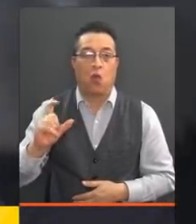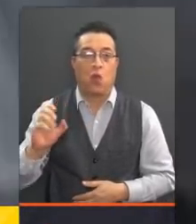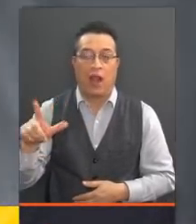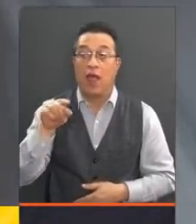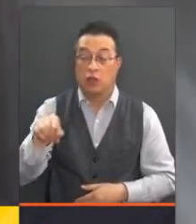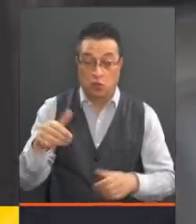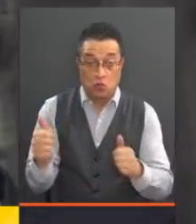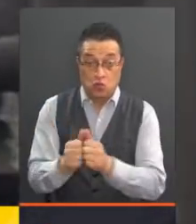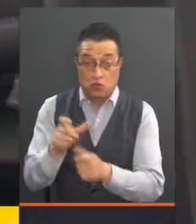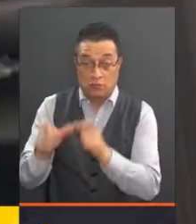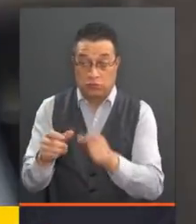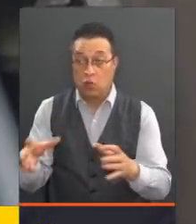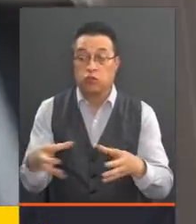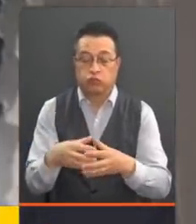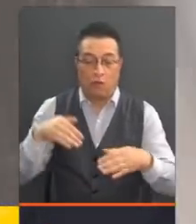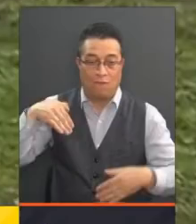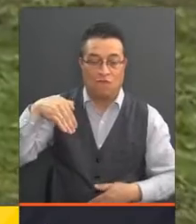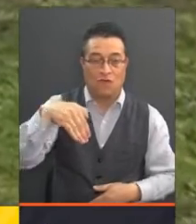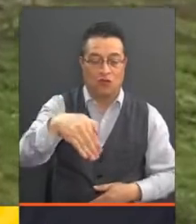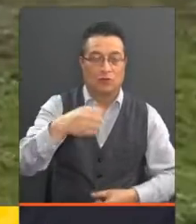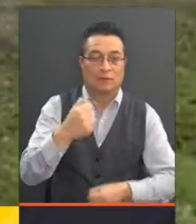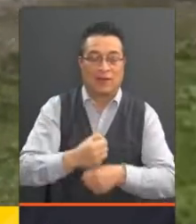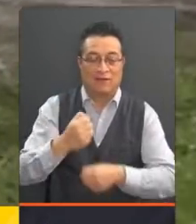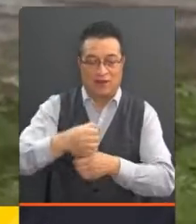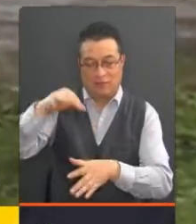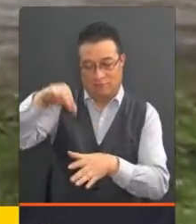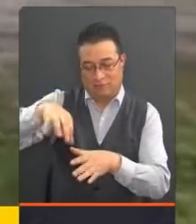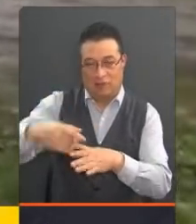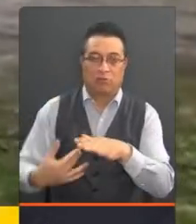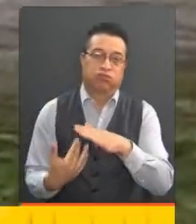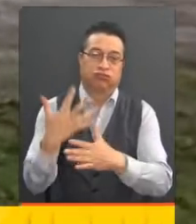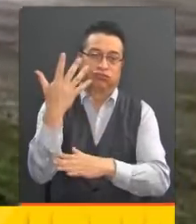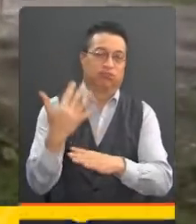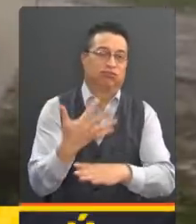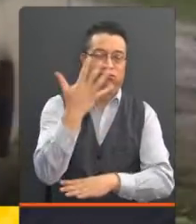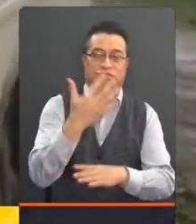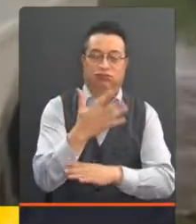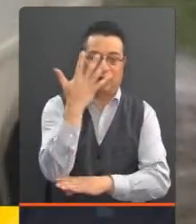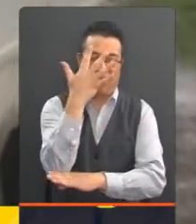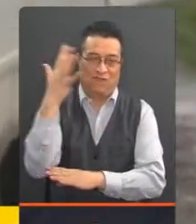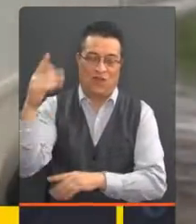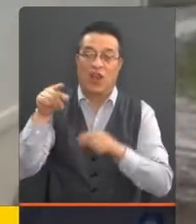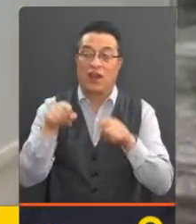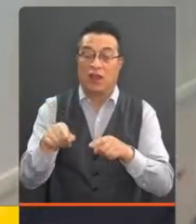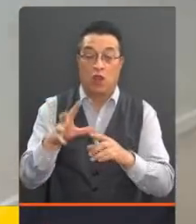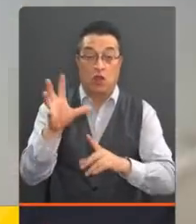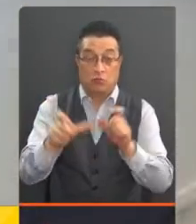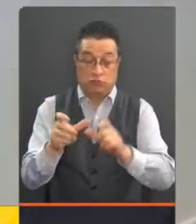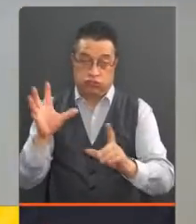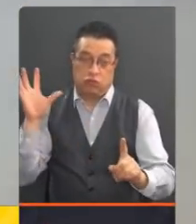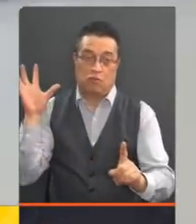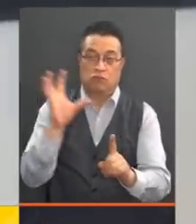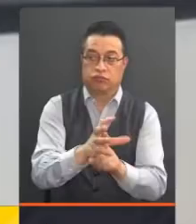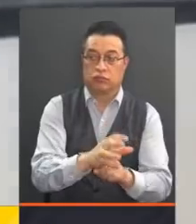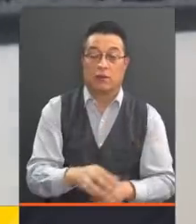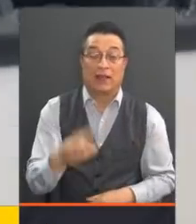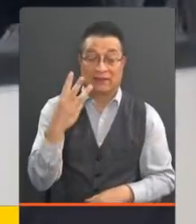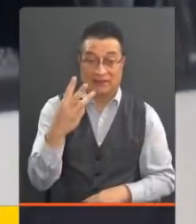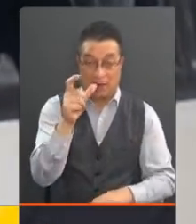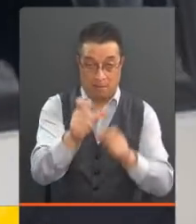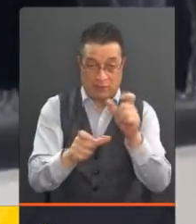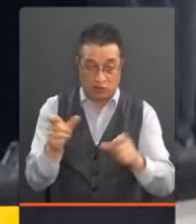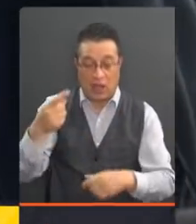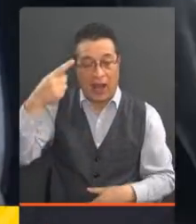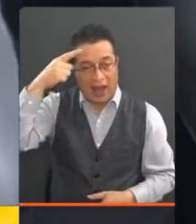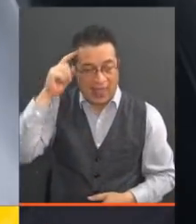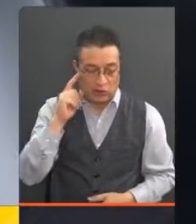viajaba en este minibús rumbo a faenas de reforestación cuando un numeroso grupo armado los atacó. 3 personas lesionadas,